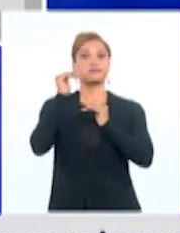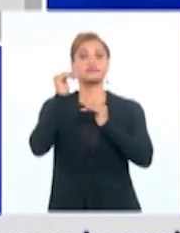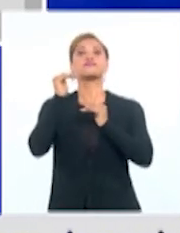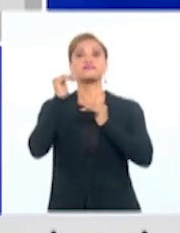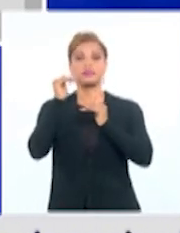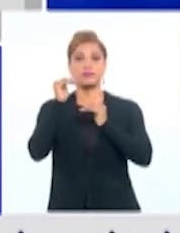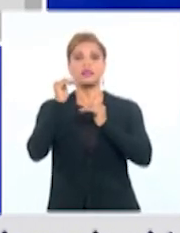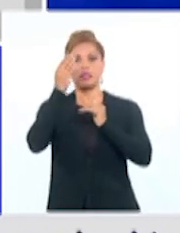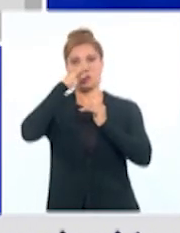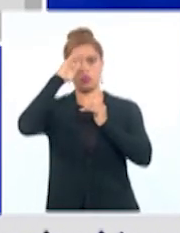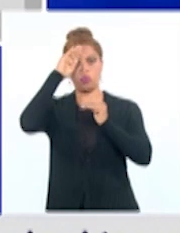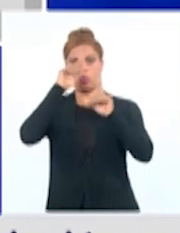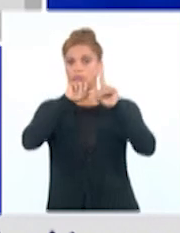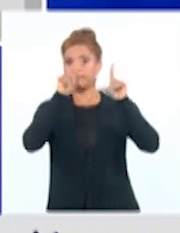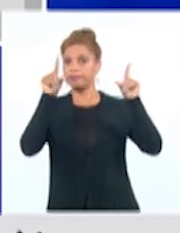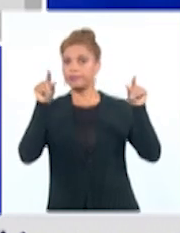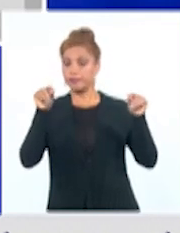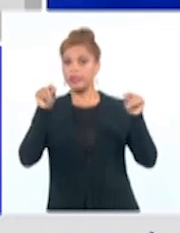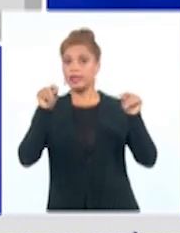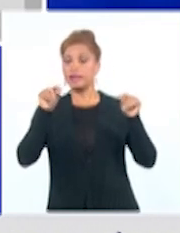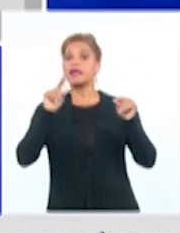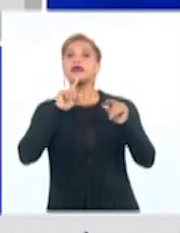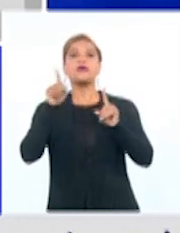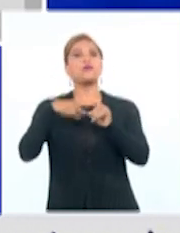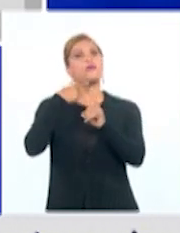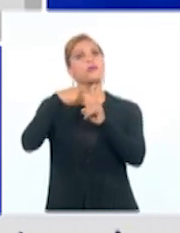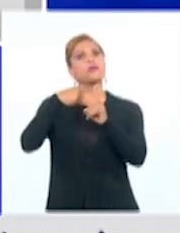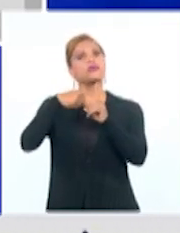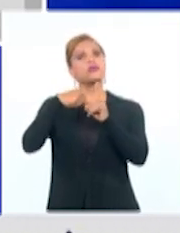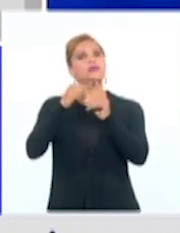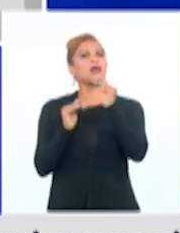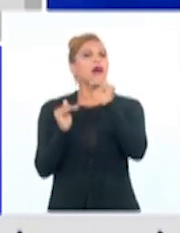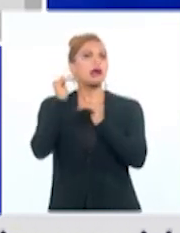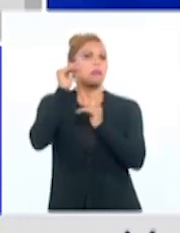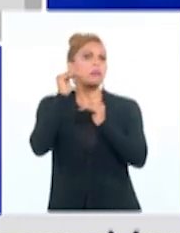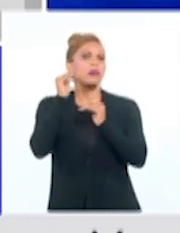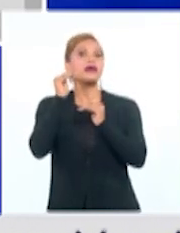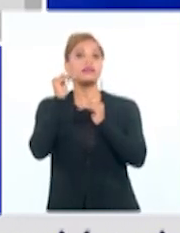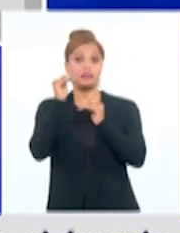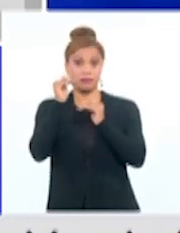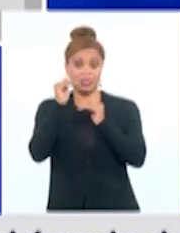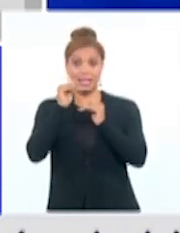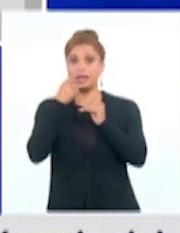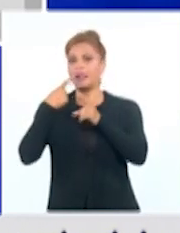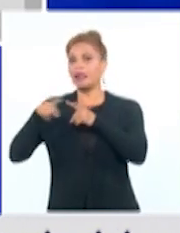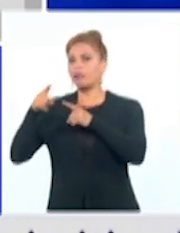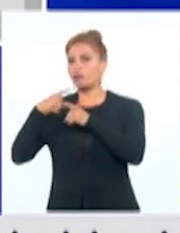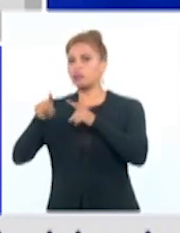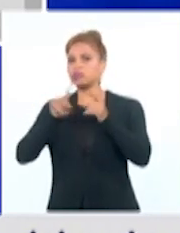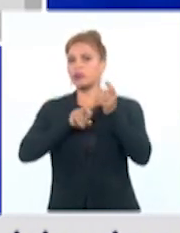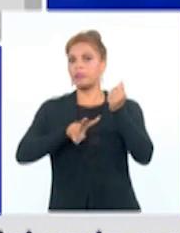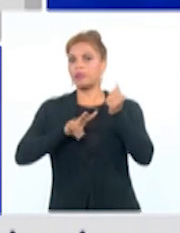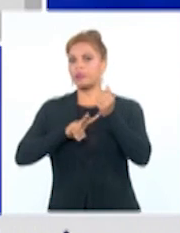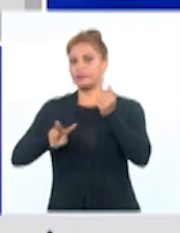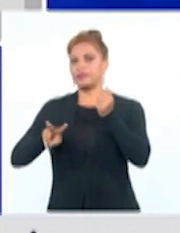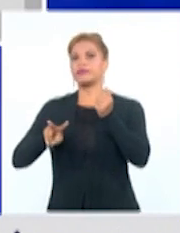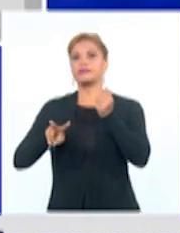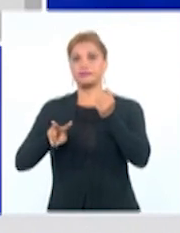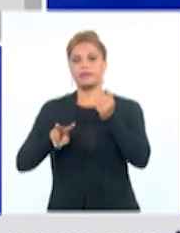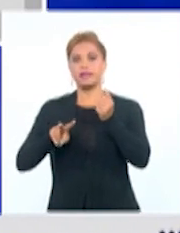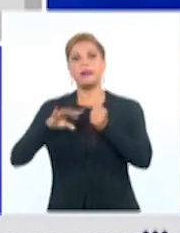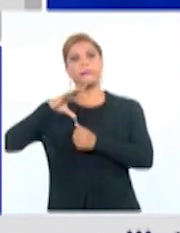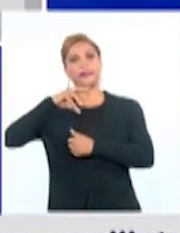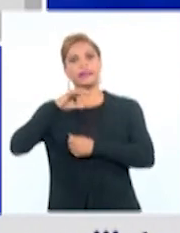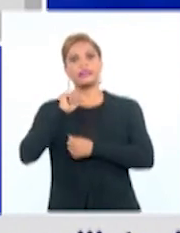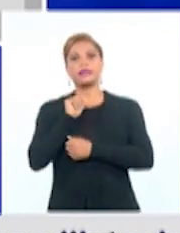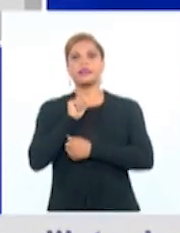nuestro país. Después, con una positividad alta, pues las otras restantes 6 provincias: Pinar del